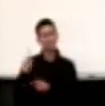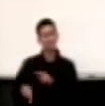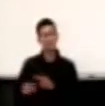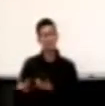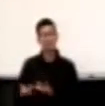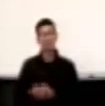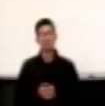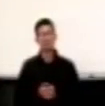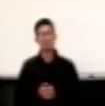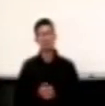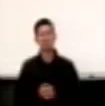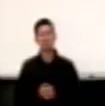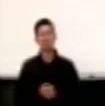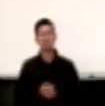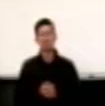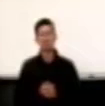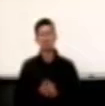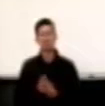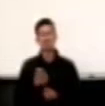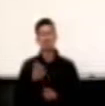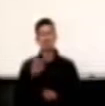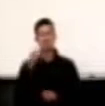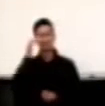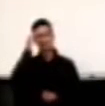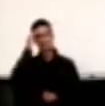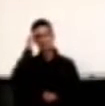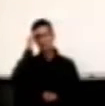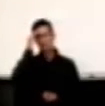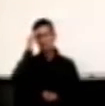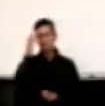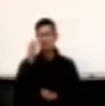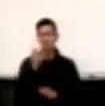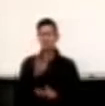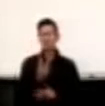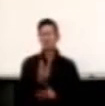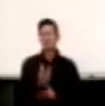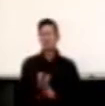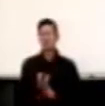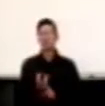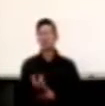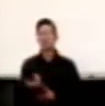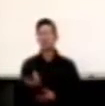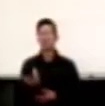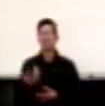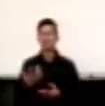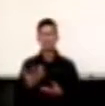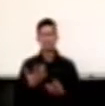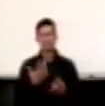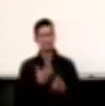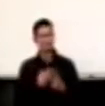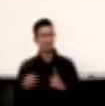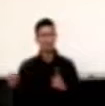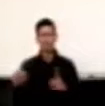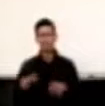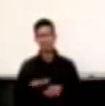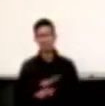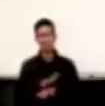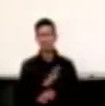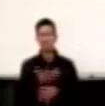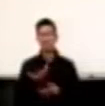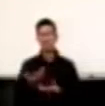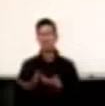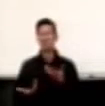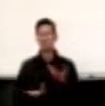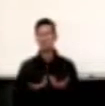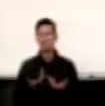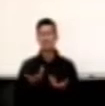listas, vamos a desestructurar las entes. Y claro que la van a desestructurar, pero se vuelven a reconfigurar. Van a buscar los incentivos